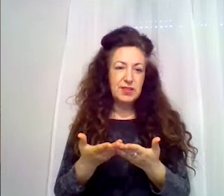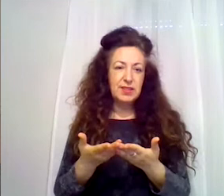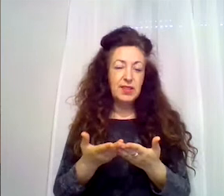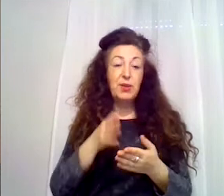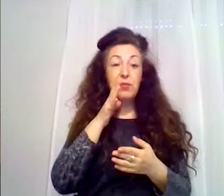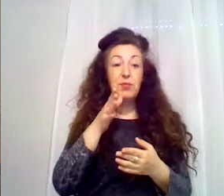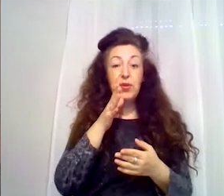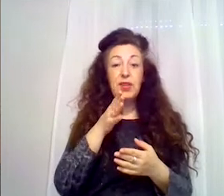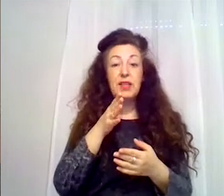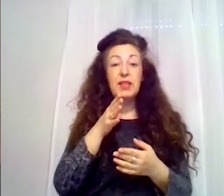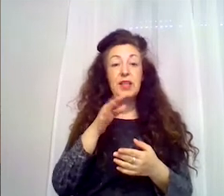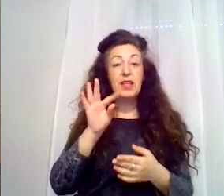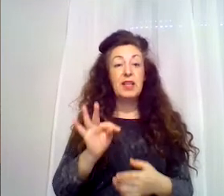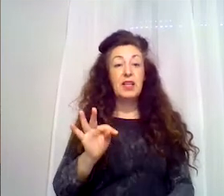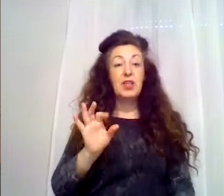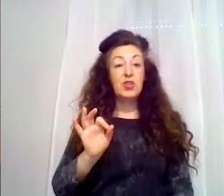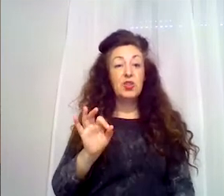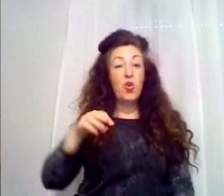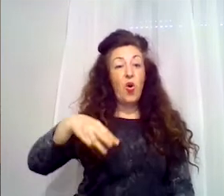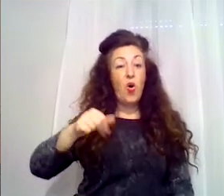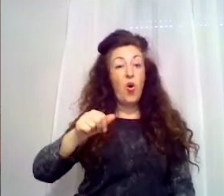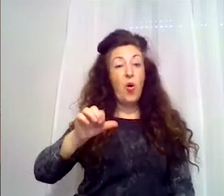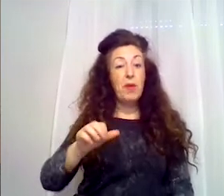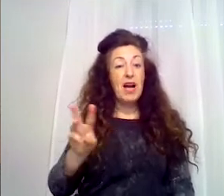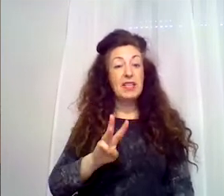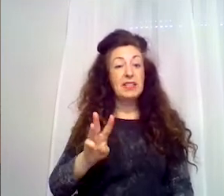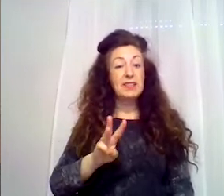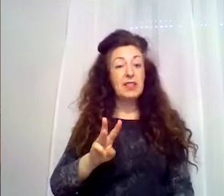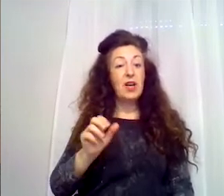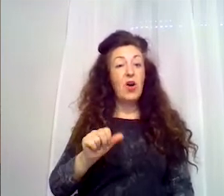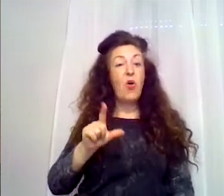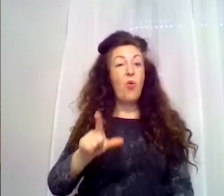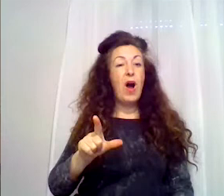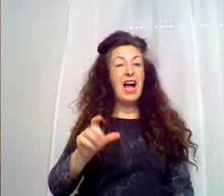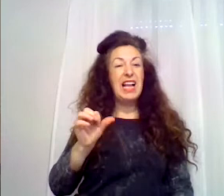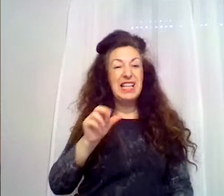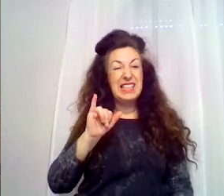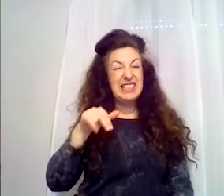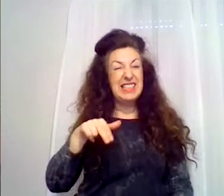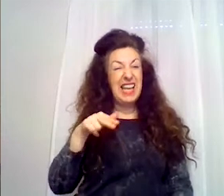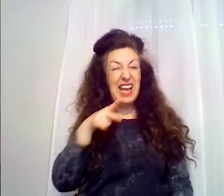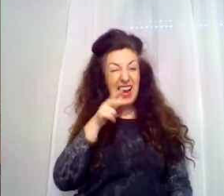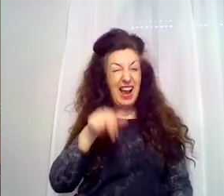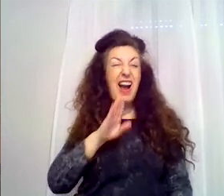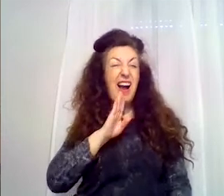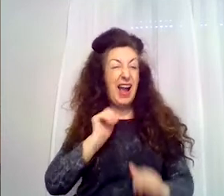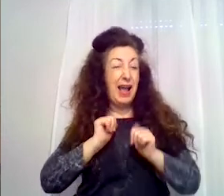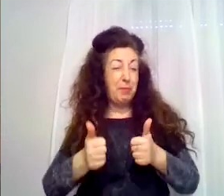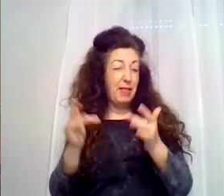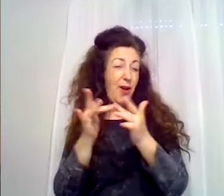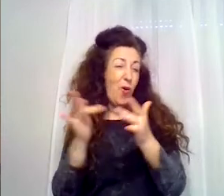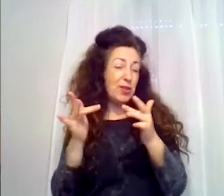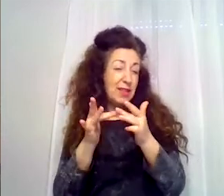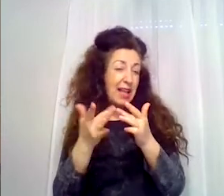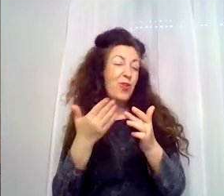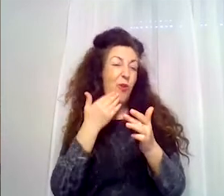nombre de... no se sabe quién es, ¿no? Y algunos investigadores han propuesto que puede ser un seudónimo